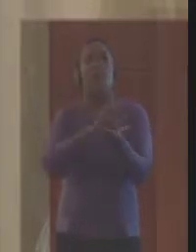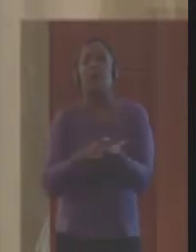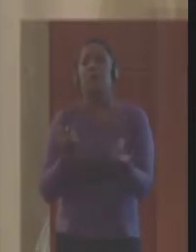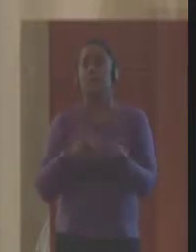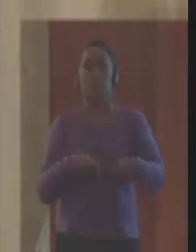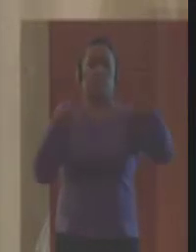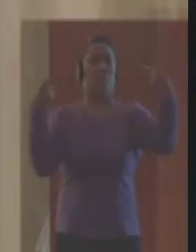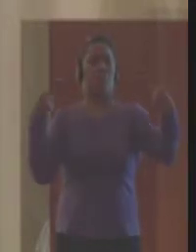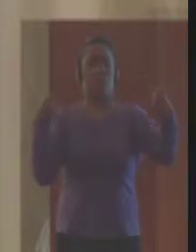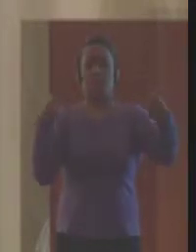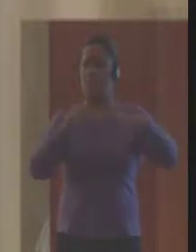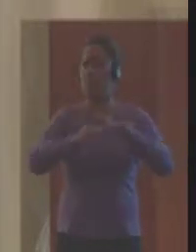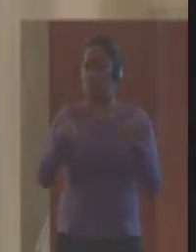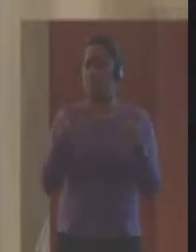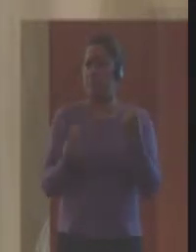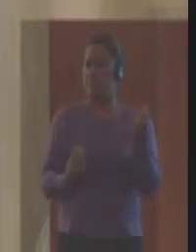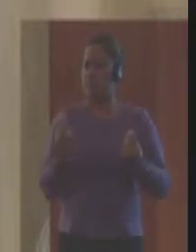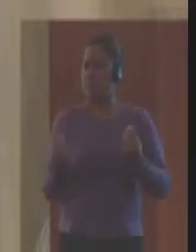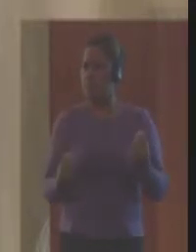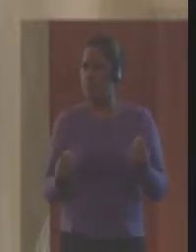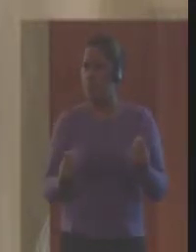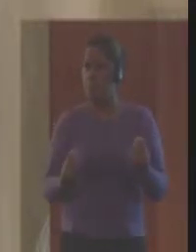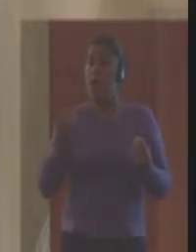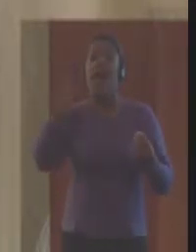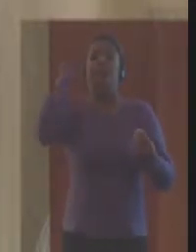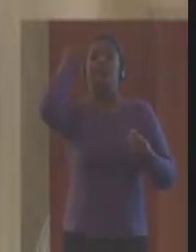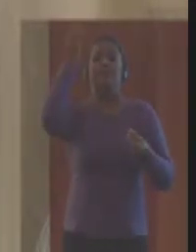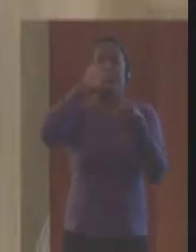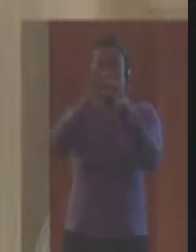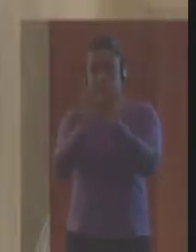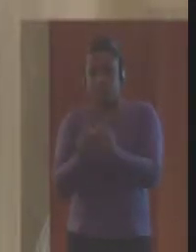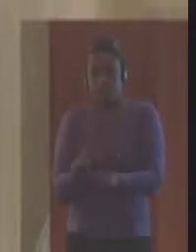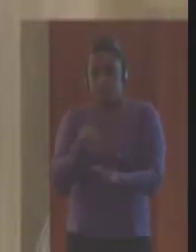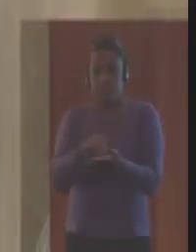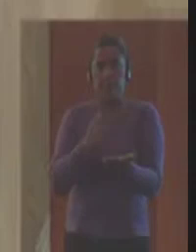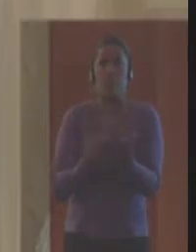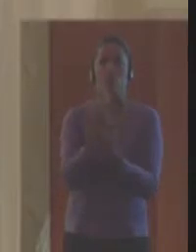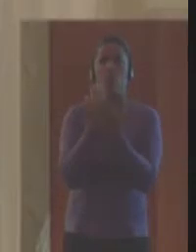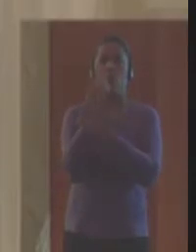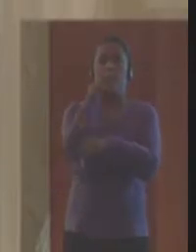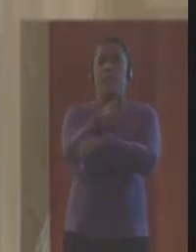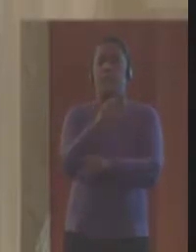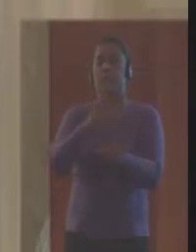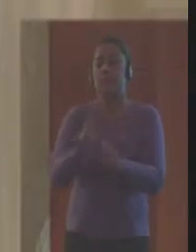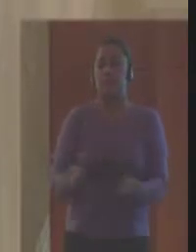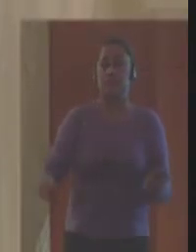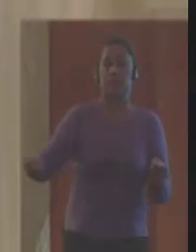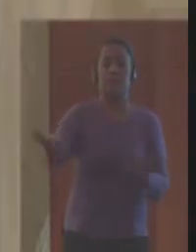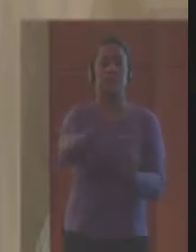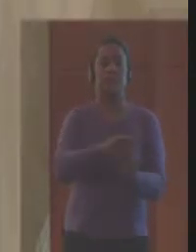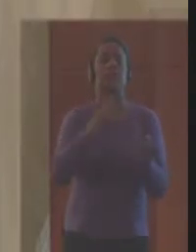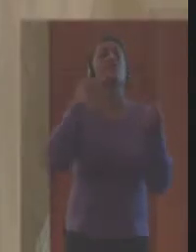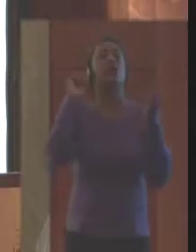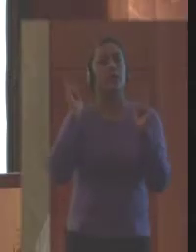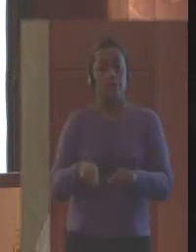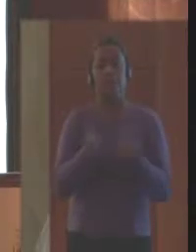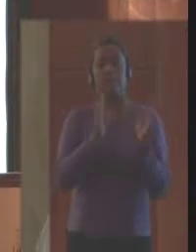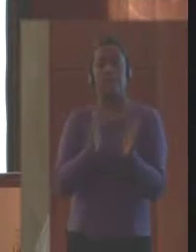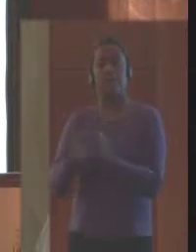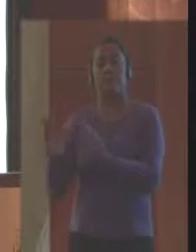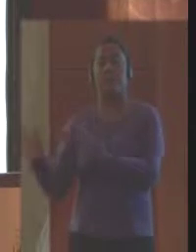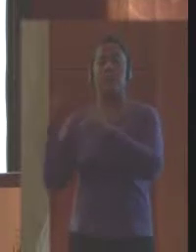principio. Lo primero que hicimos fue ajustar el plan de ordenamiento territorial, la modificación del plan de ordenamiento